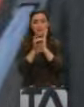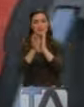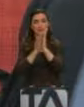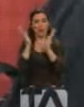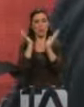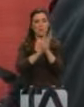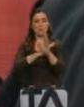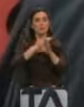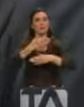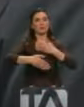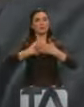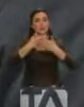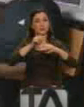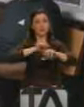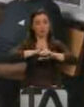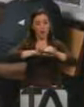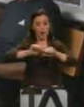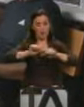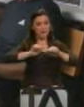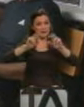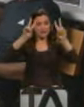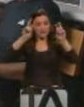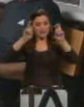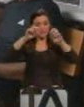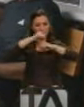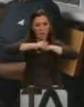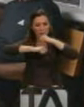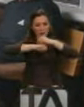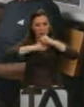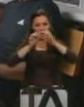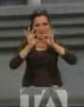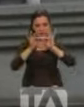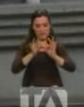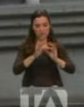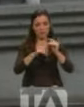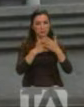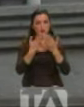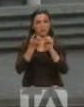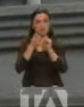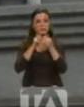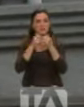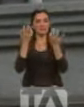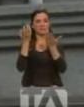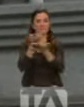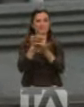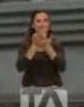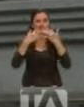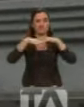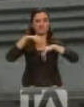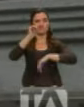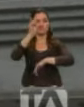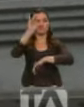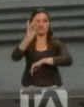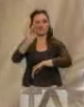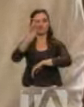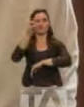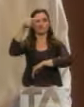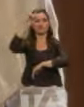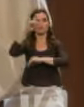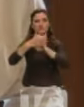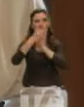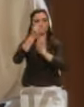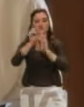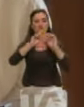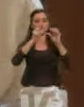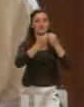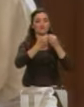de reingeniería administrativa, ya que la UTE tiene en este momento un déficit presupuestario de 17 millones de dólares. Hay un grupo